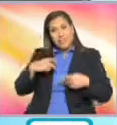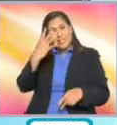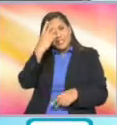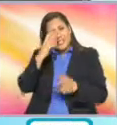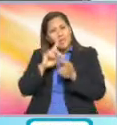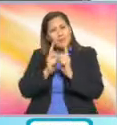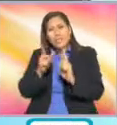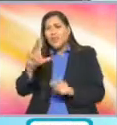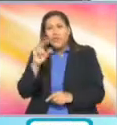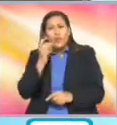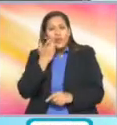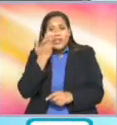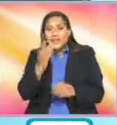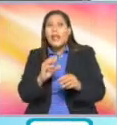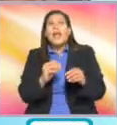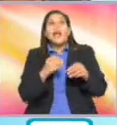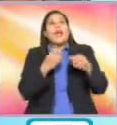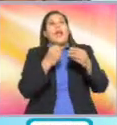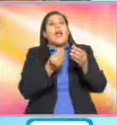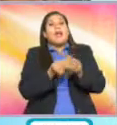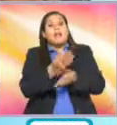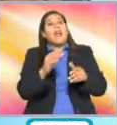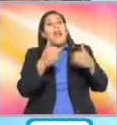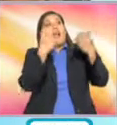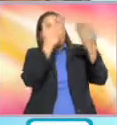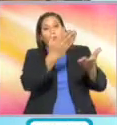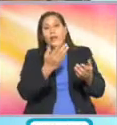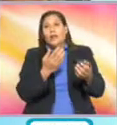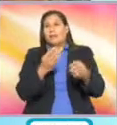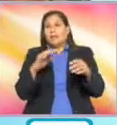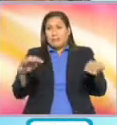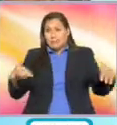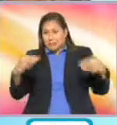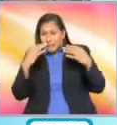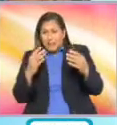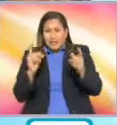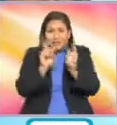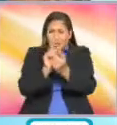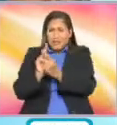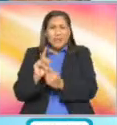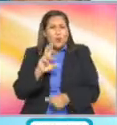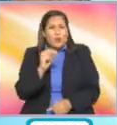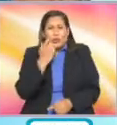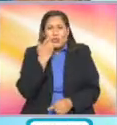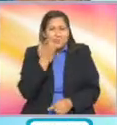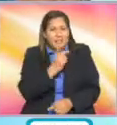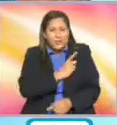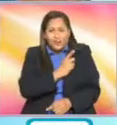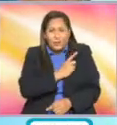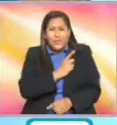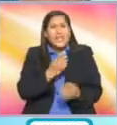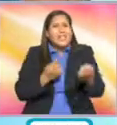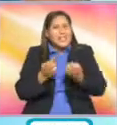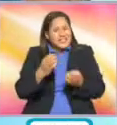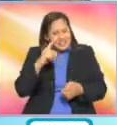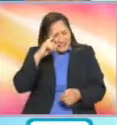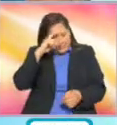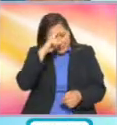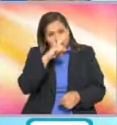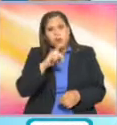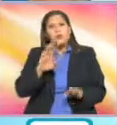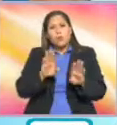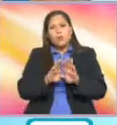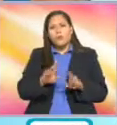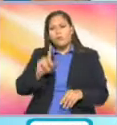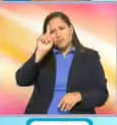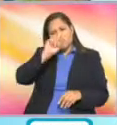que quiere es salir de esa caparazón en la que está escondido. ¿Cómo motivamos y cuál sería, digamos, el primer paso para que esa